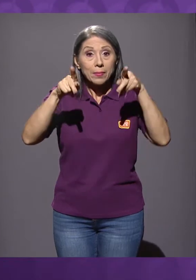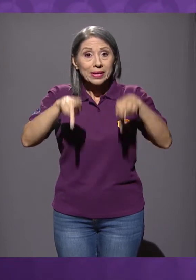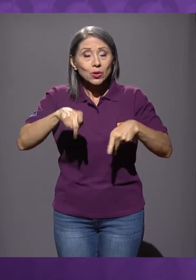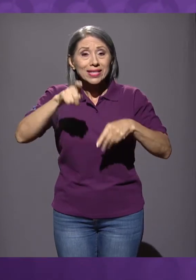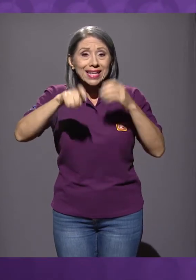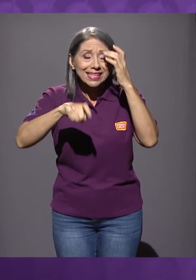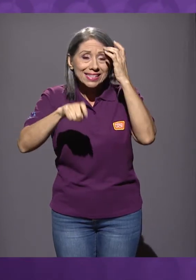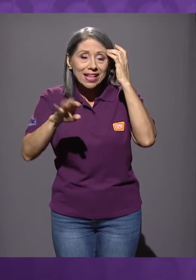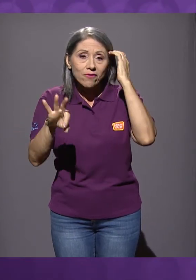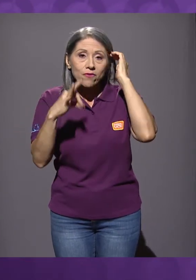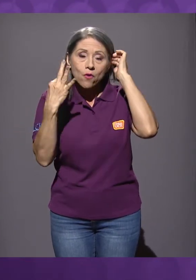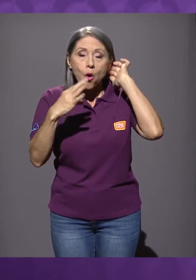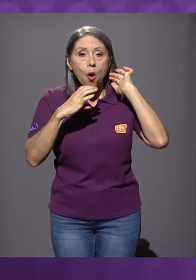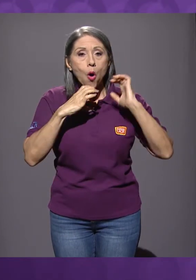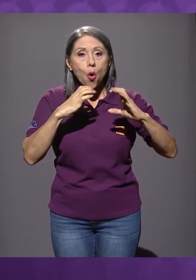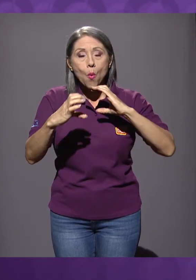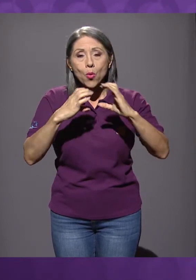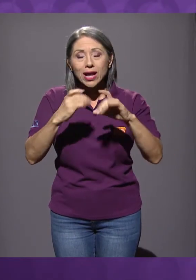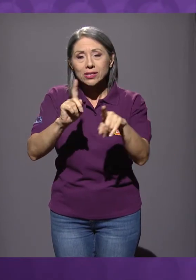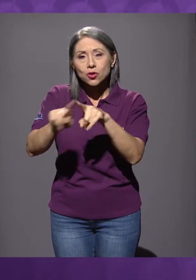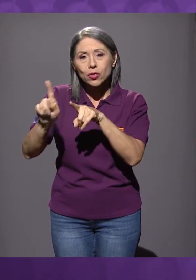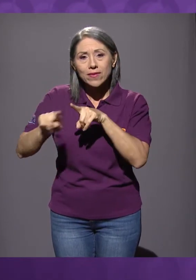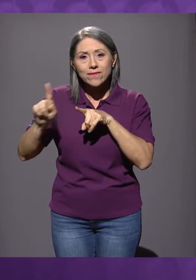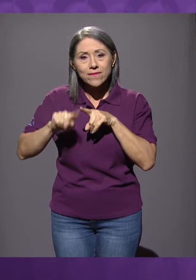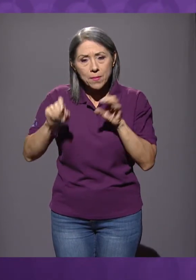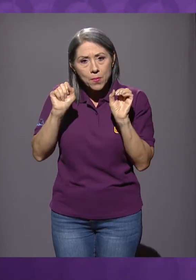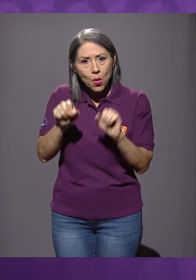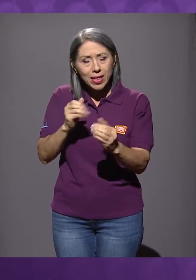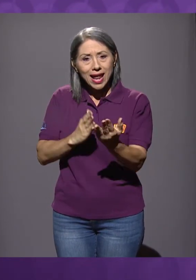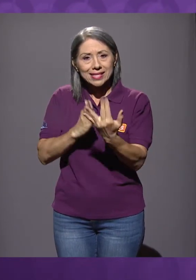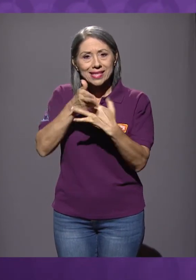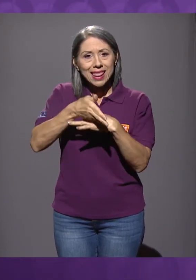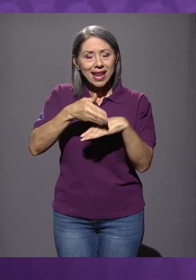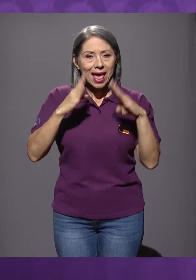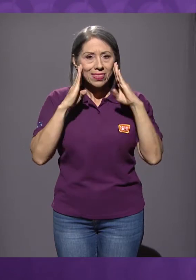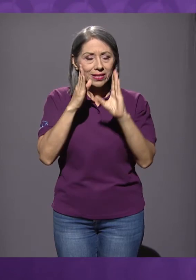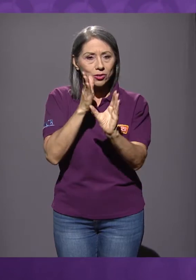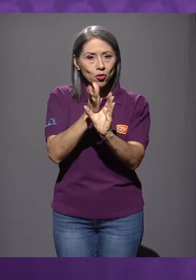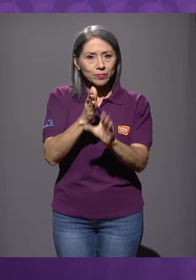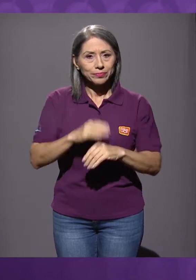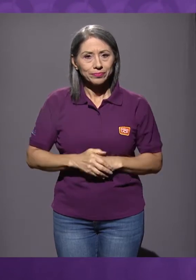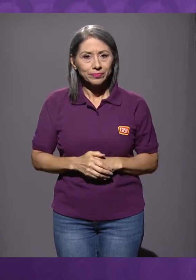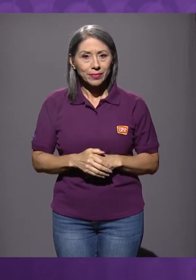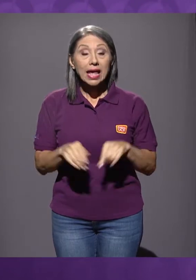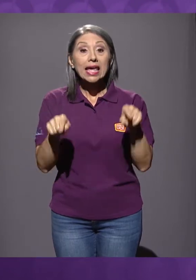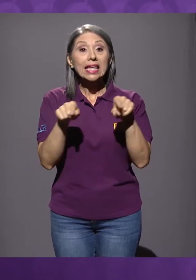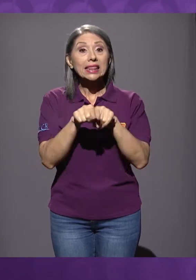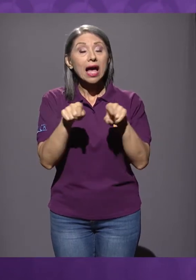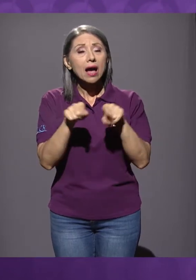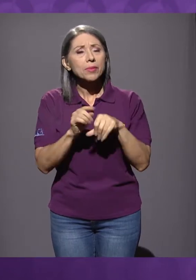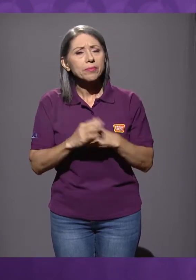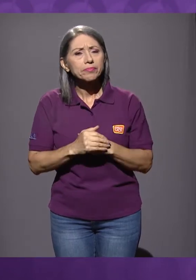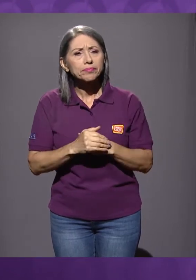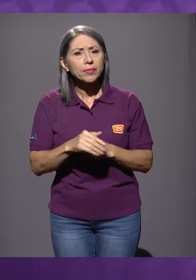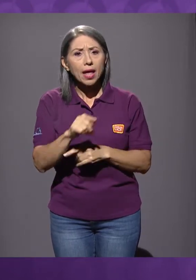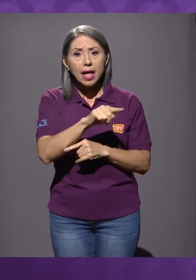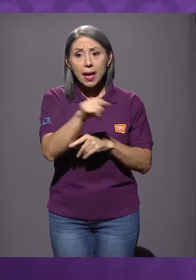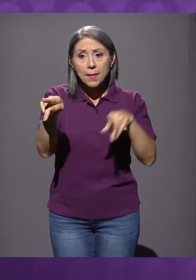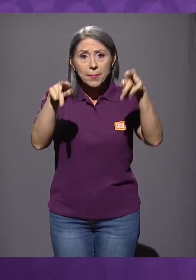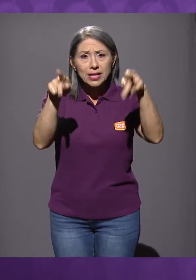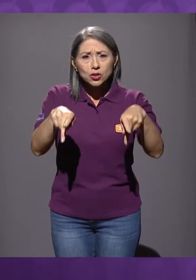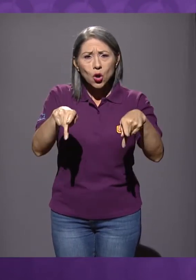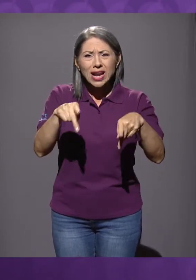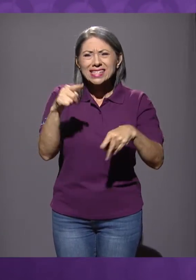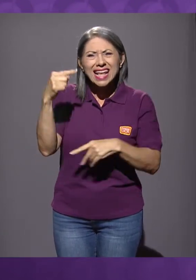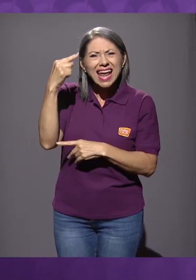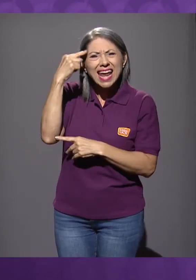incluso diversos, para poder accesar. Y una cosa importante también es la construcción mental que tienen las personas sobre